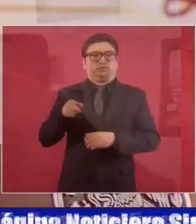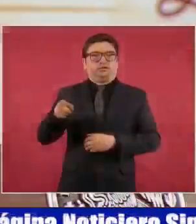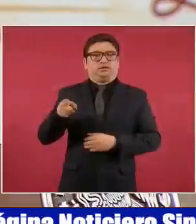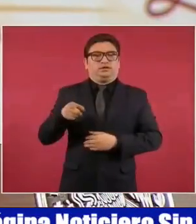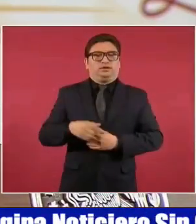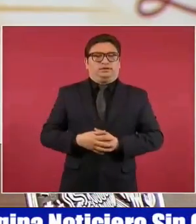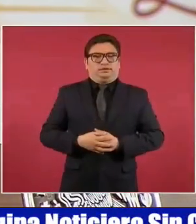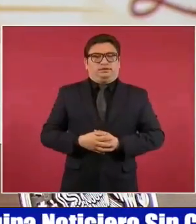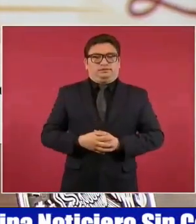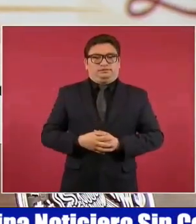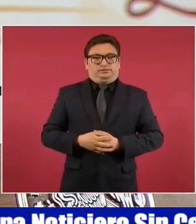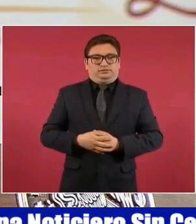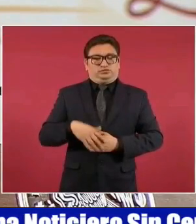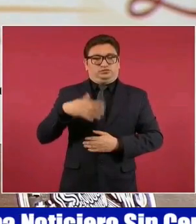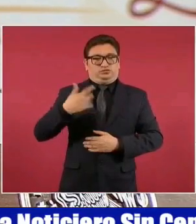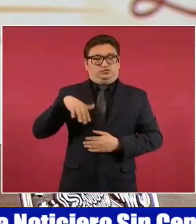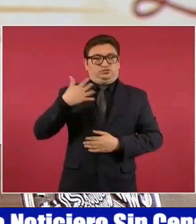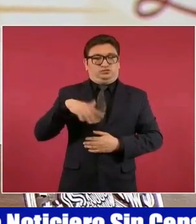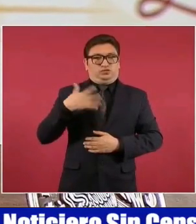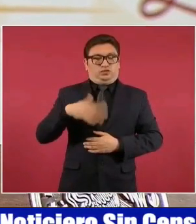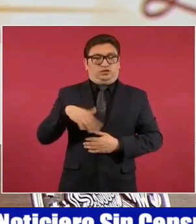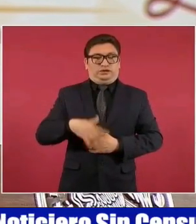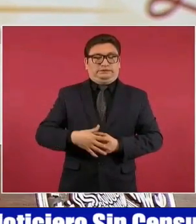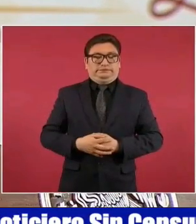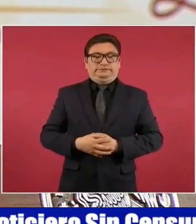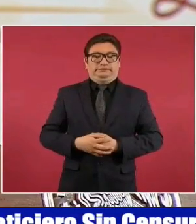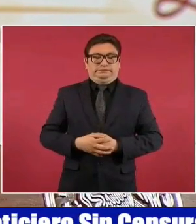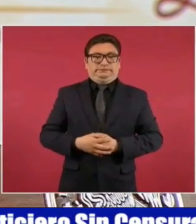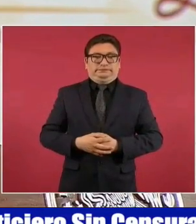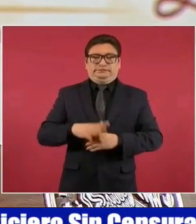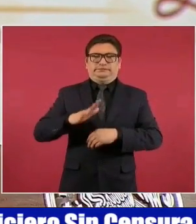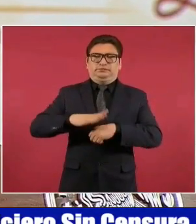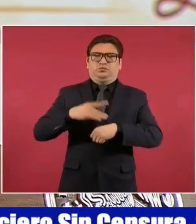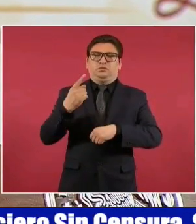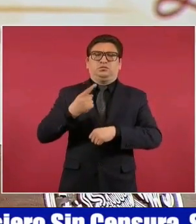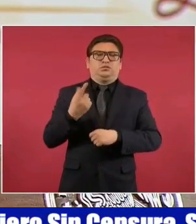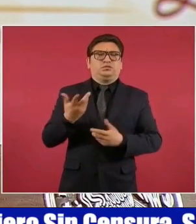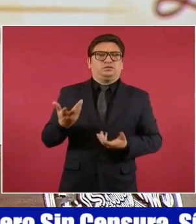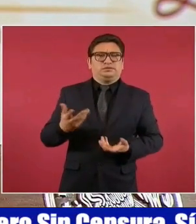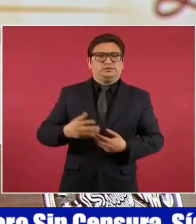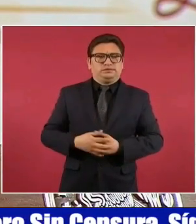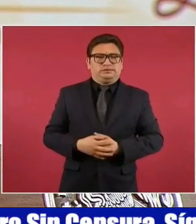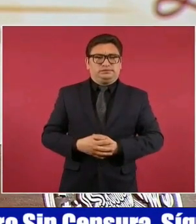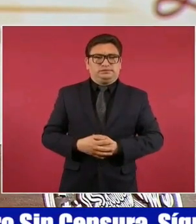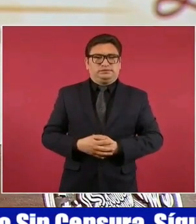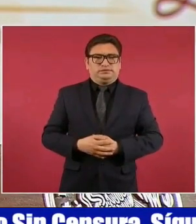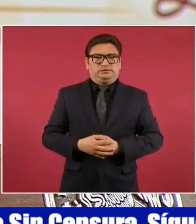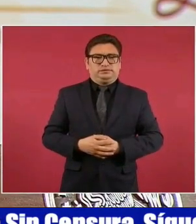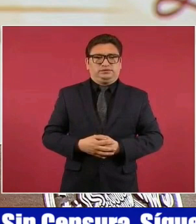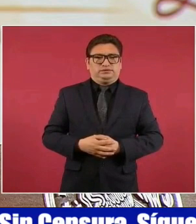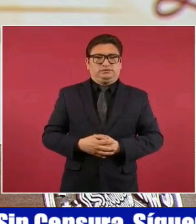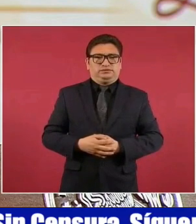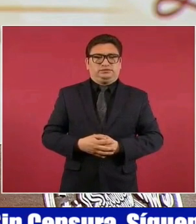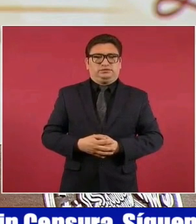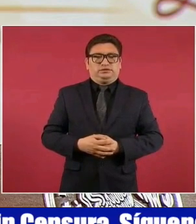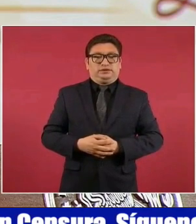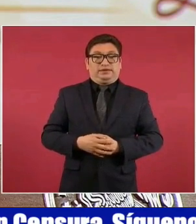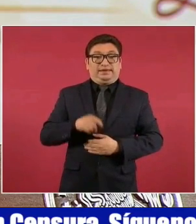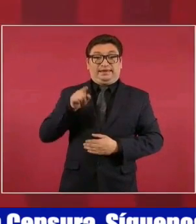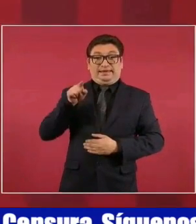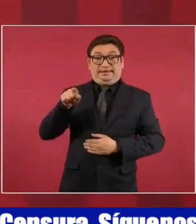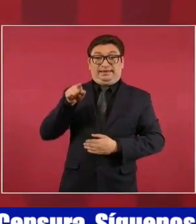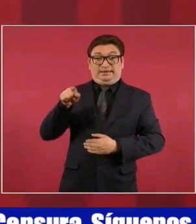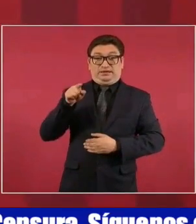concitar un apoyo social verdaderamente sin precedentes a estas alturas de los sexenios,